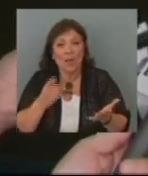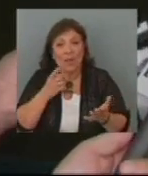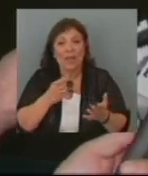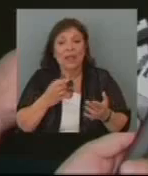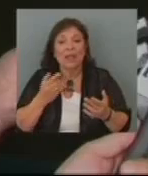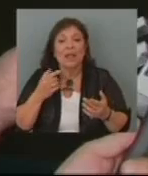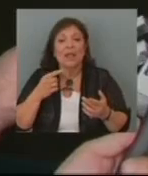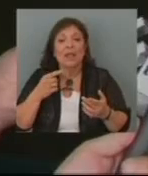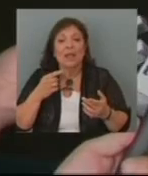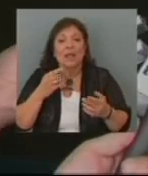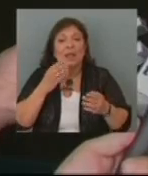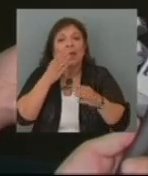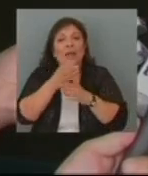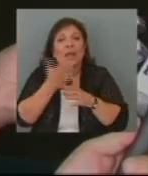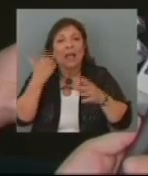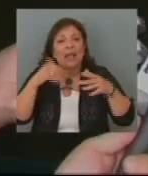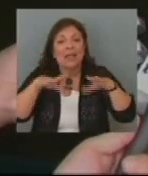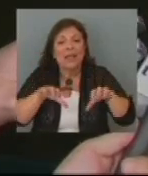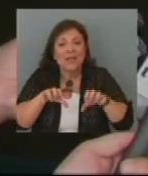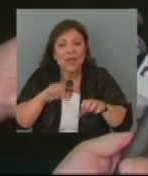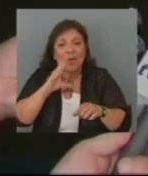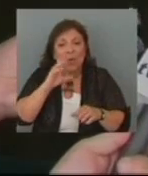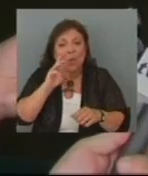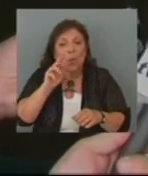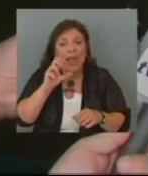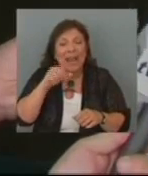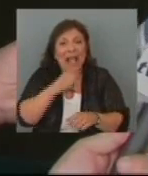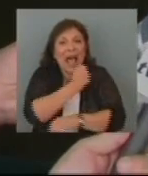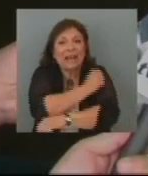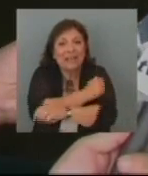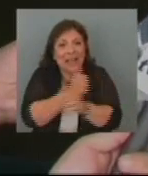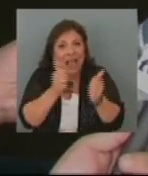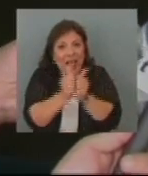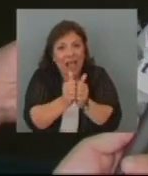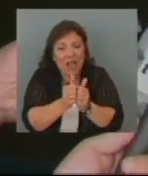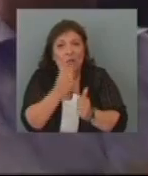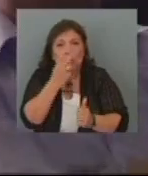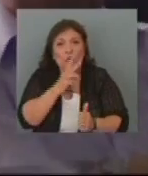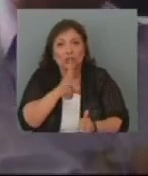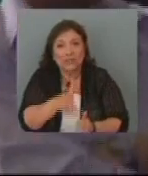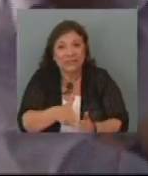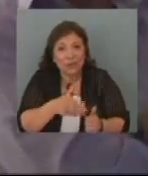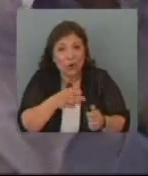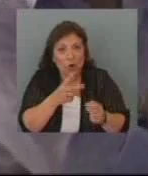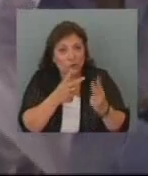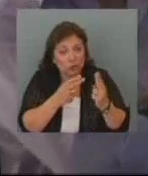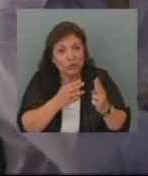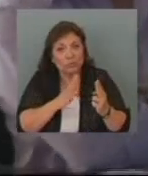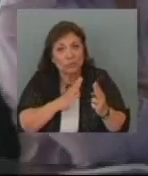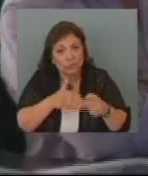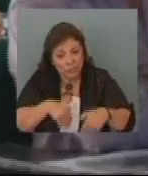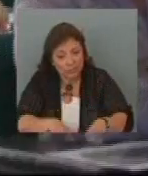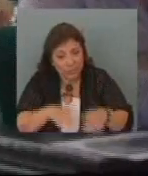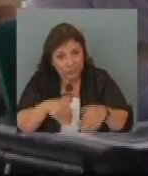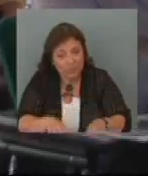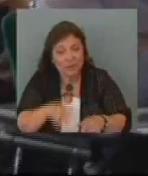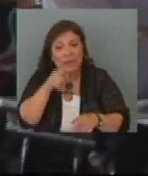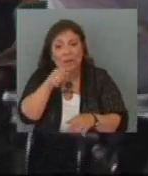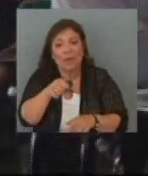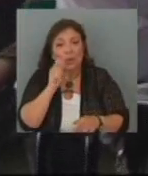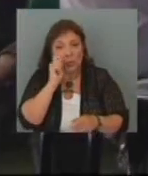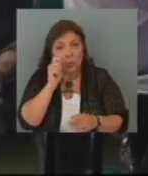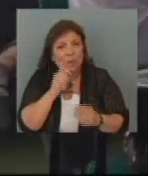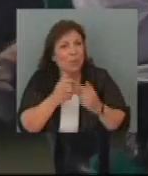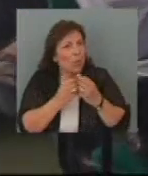fue, donde vivió Melchora Cuenca con Artigas, de donde nacieron 2 hijos. Todas las opciones las pueden conocer los